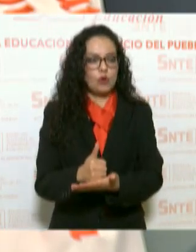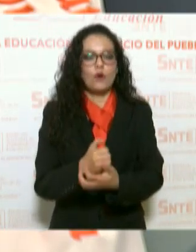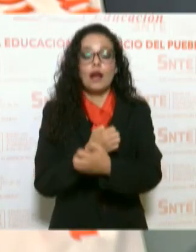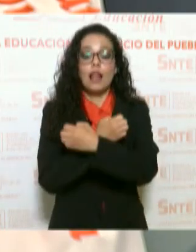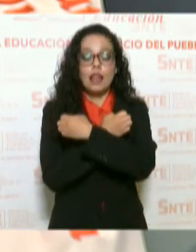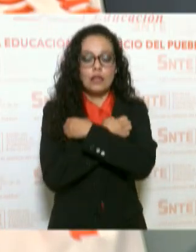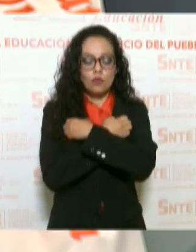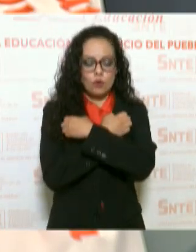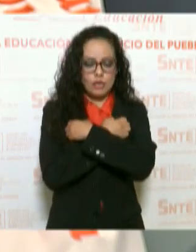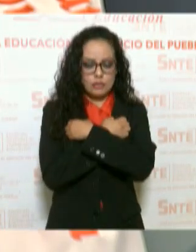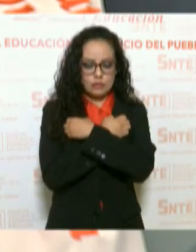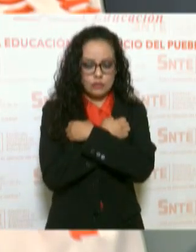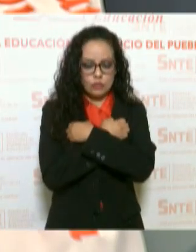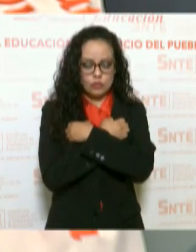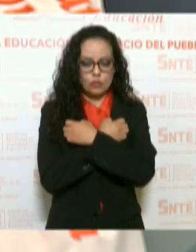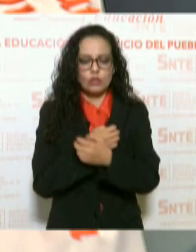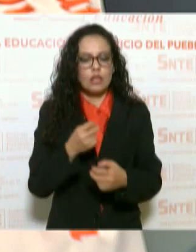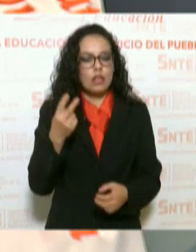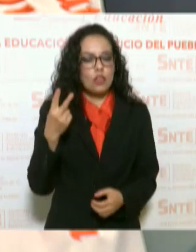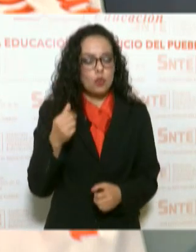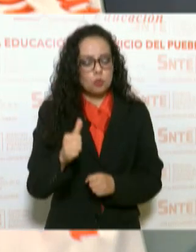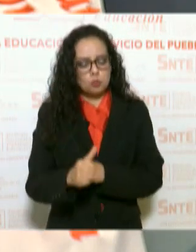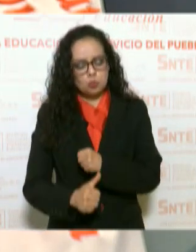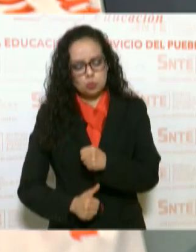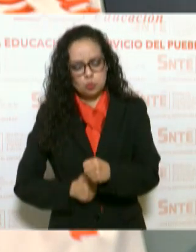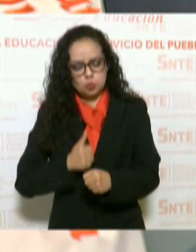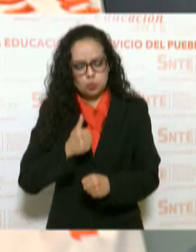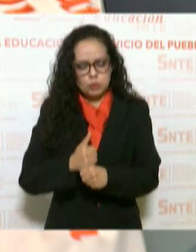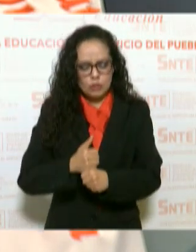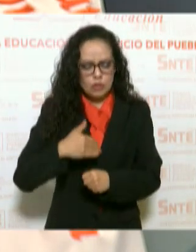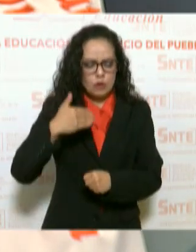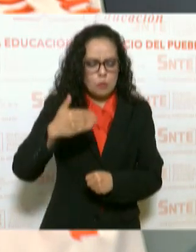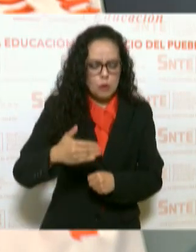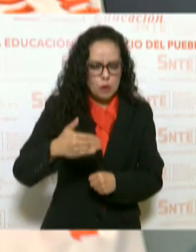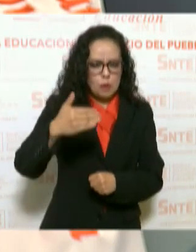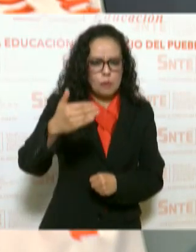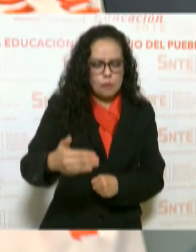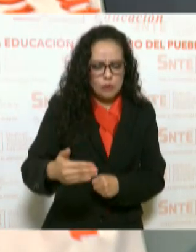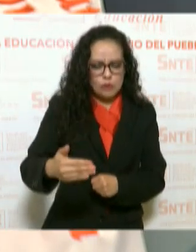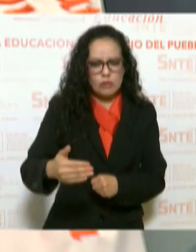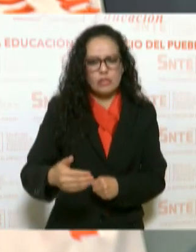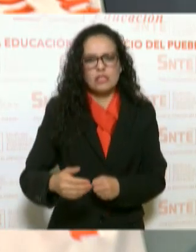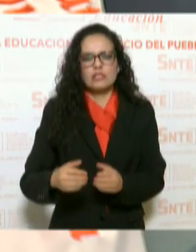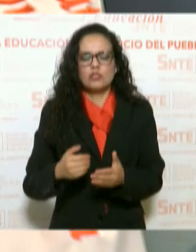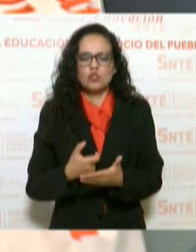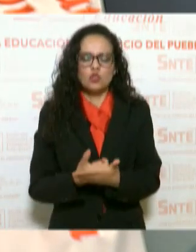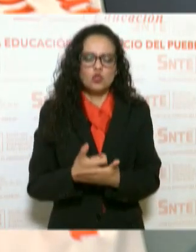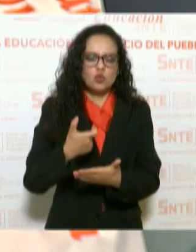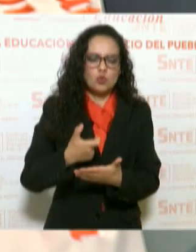educación en dos años ha tenido un incremento del